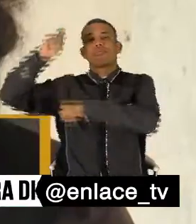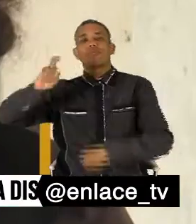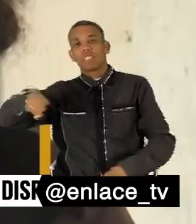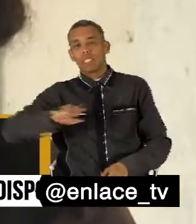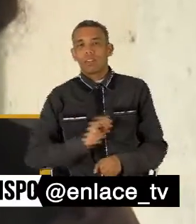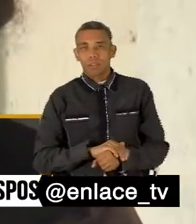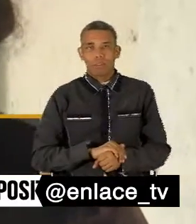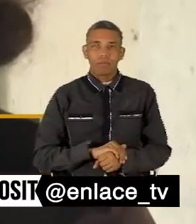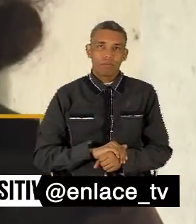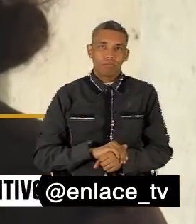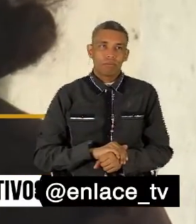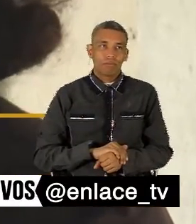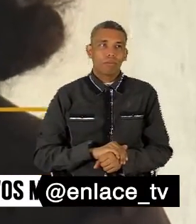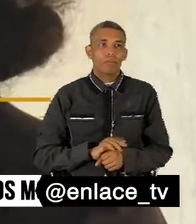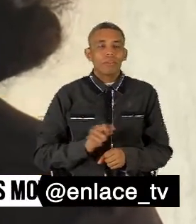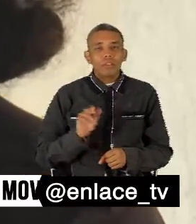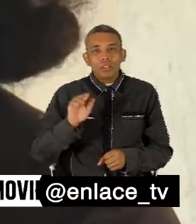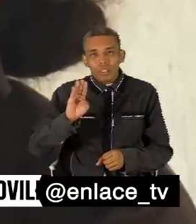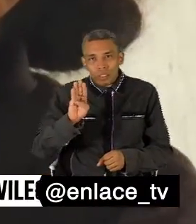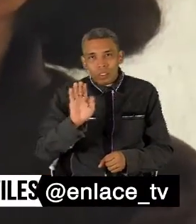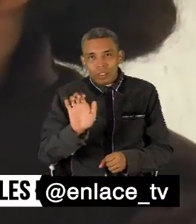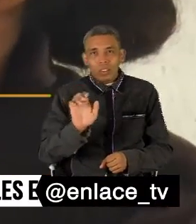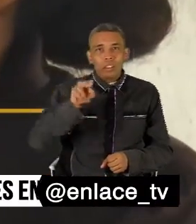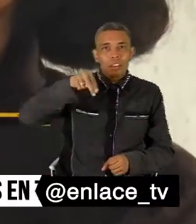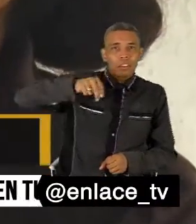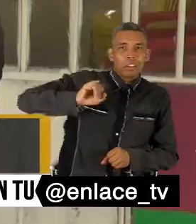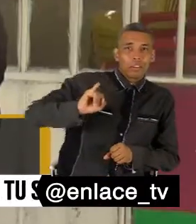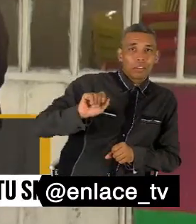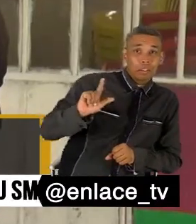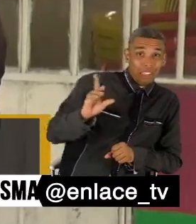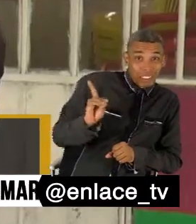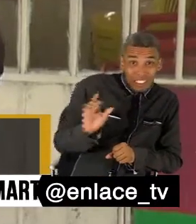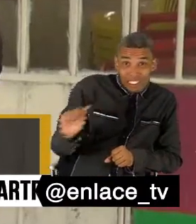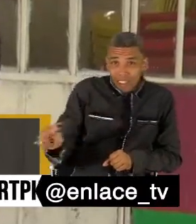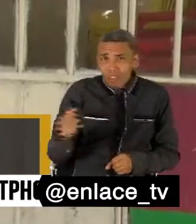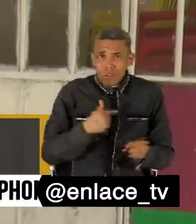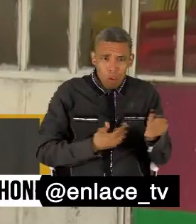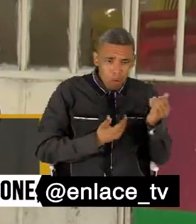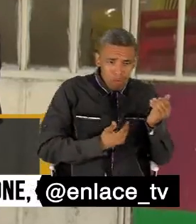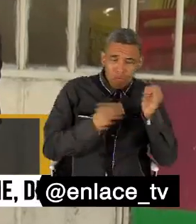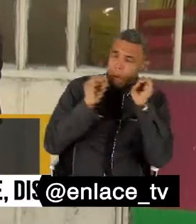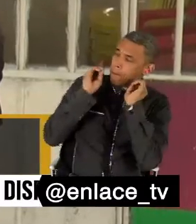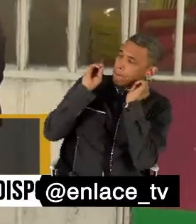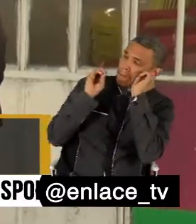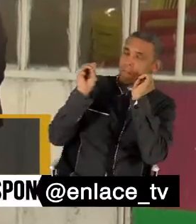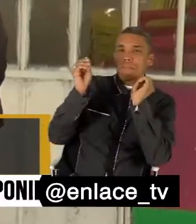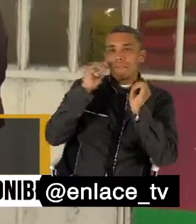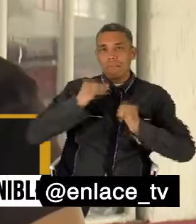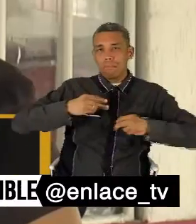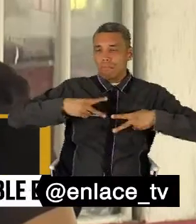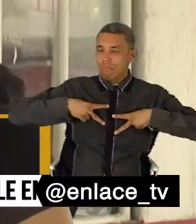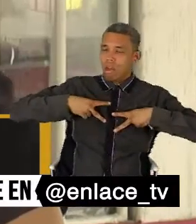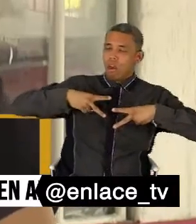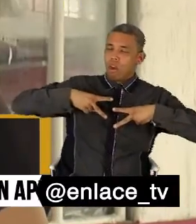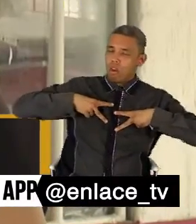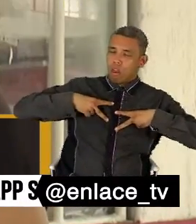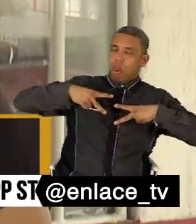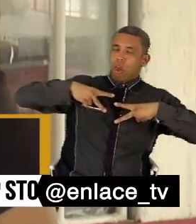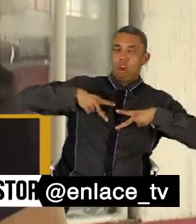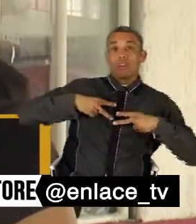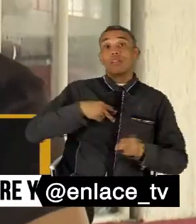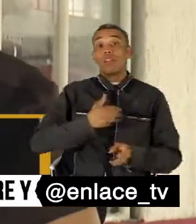Magdalena permanece el nieto de doña Benilda Rosa Mancera. El bebé de 3 semanas de vida nació con problemas respiratorios. Pues